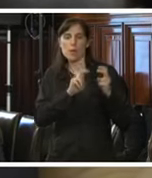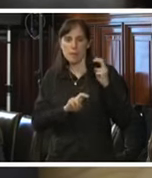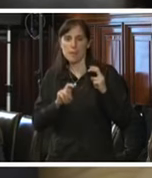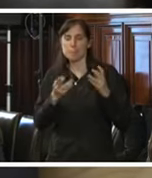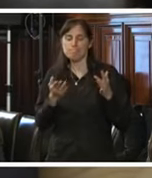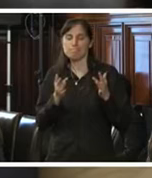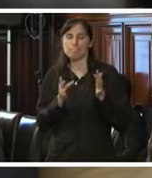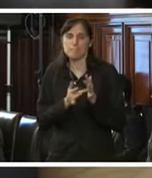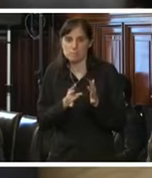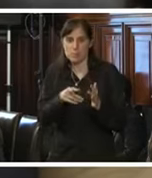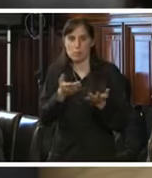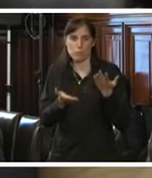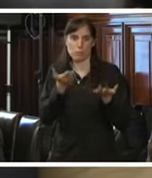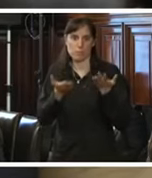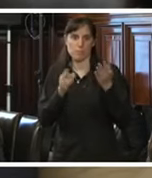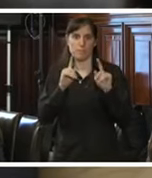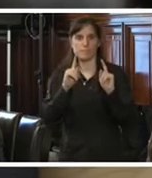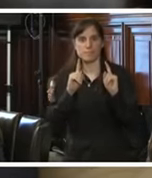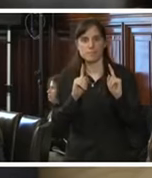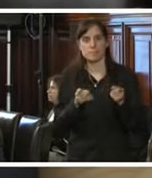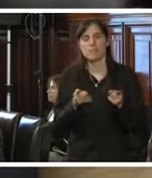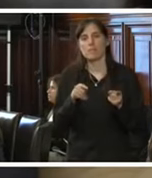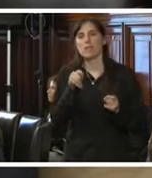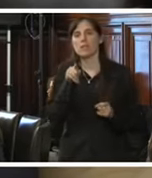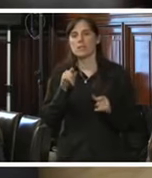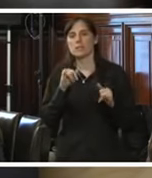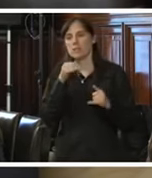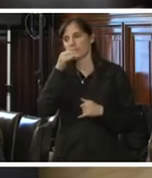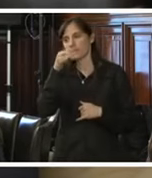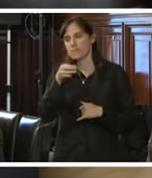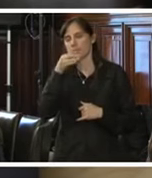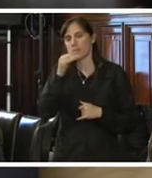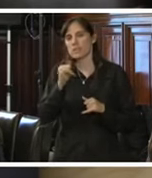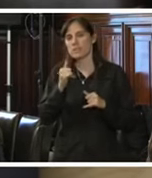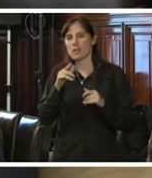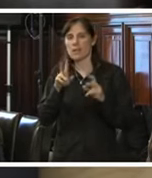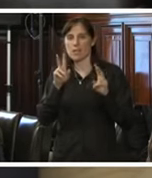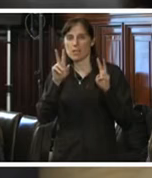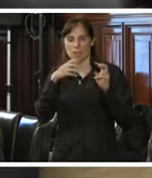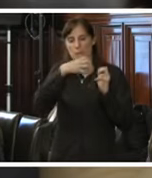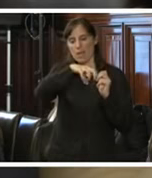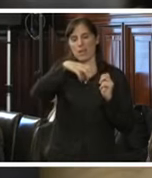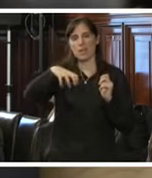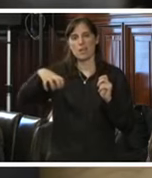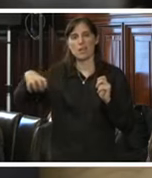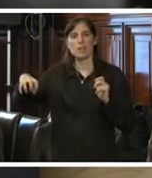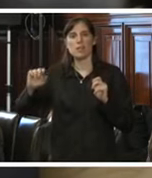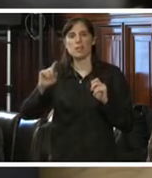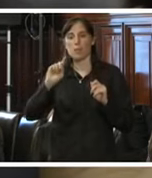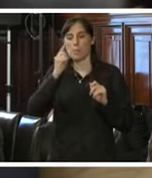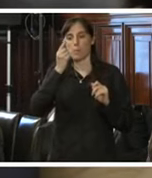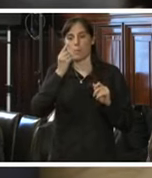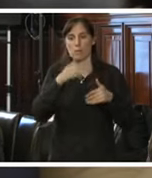justicia. Y en ese sentido, la exposición hemos dividido, digamos, en una primera parte que desarrollará